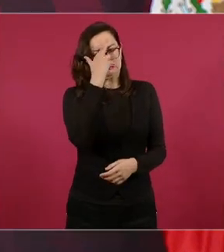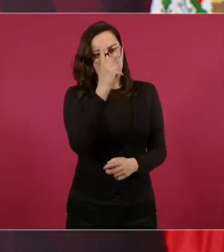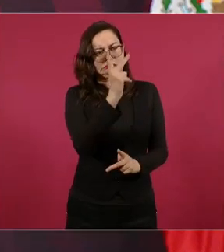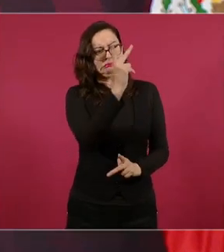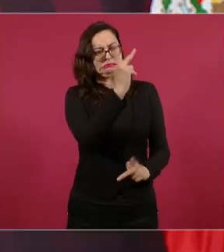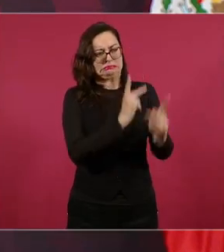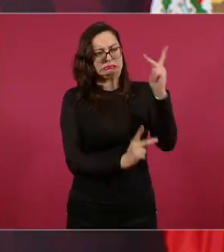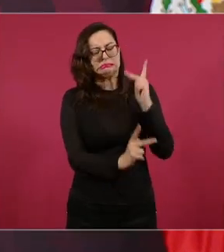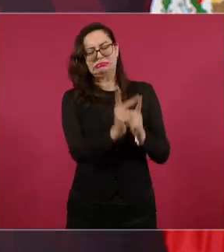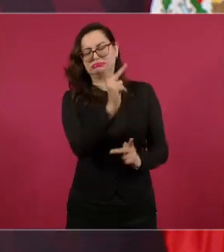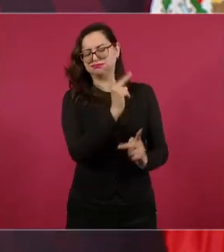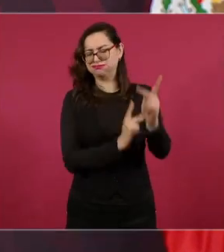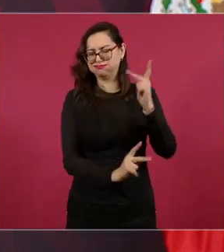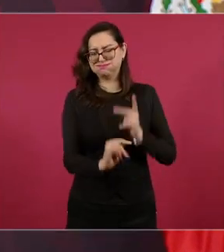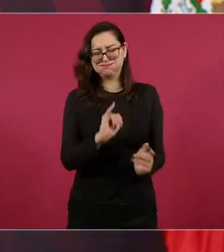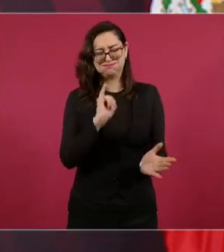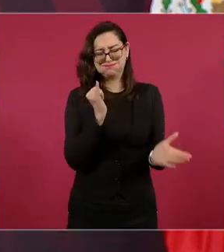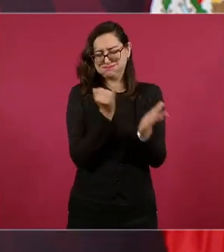aterrador.